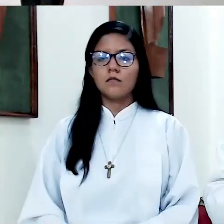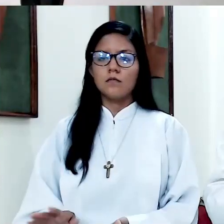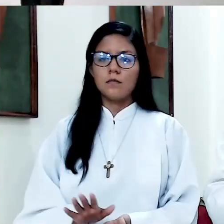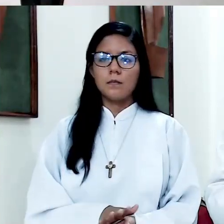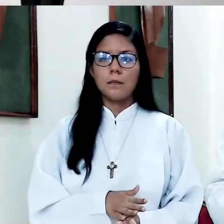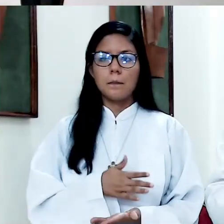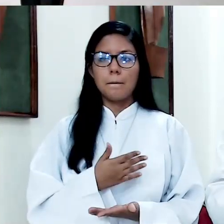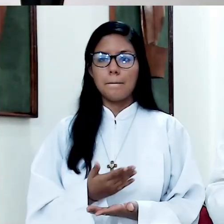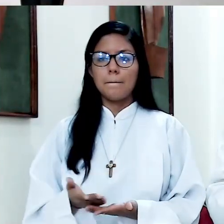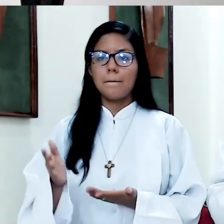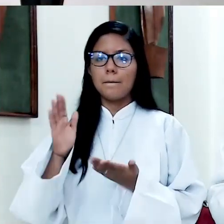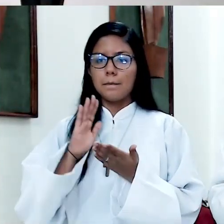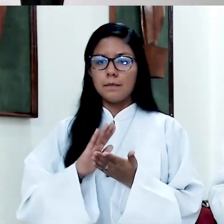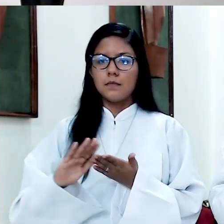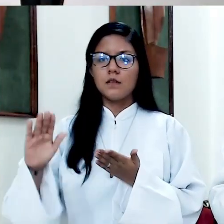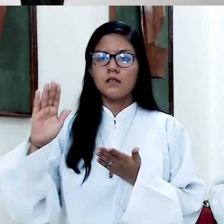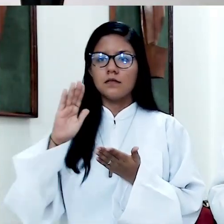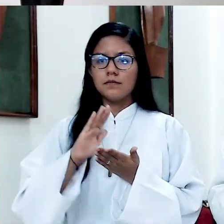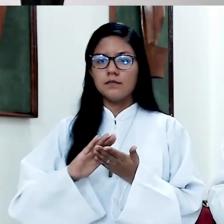Perdónanos, Señor,